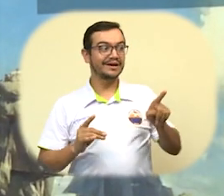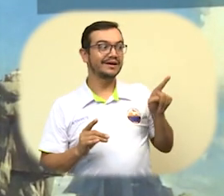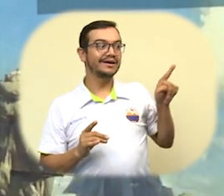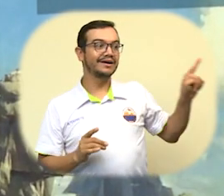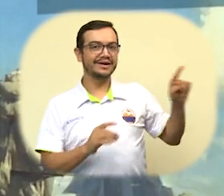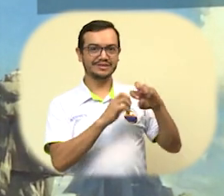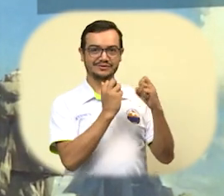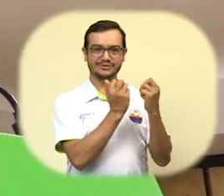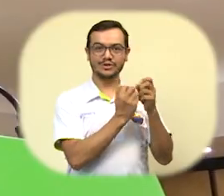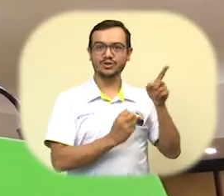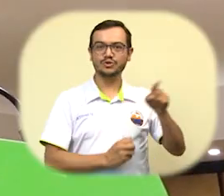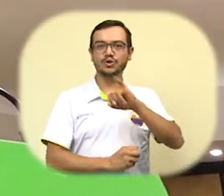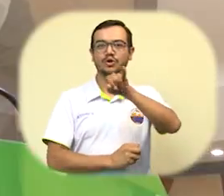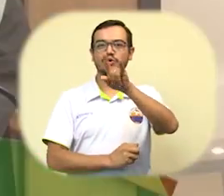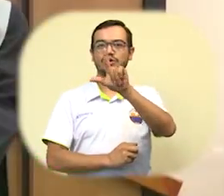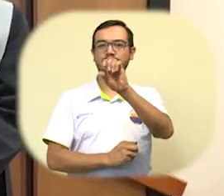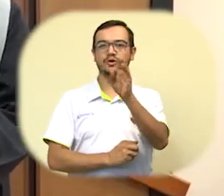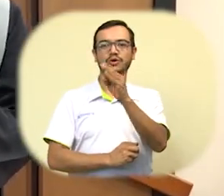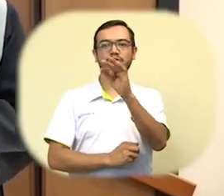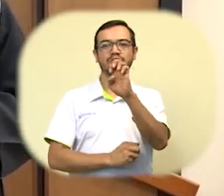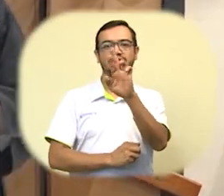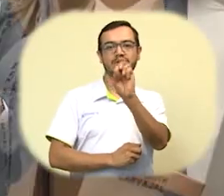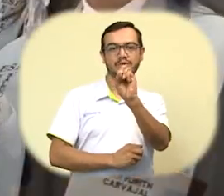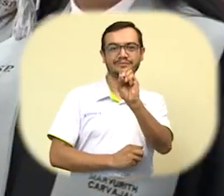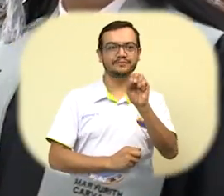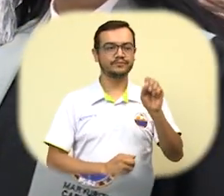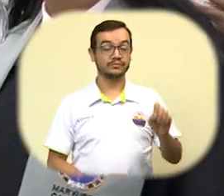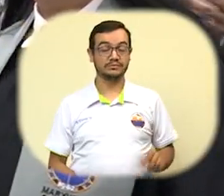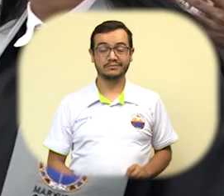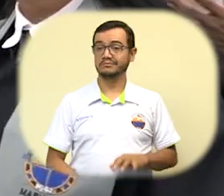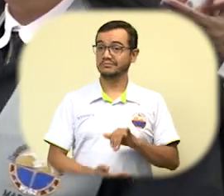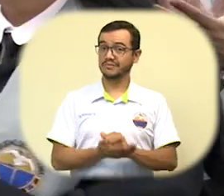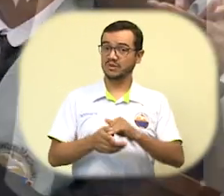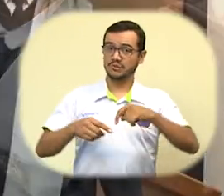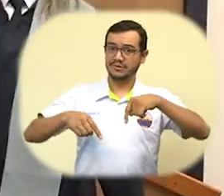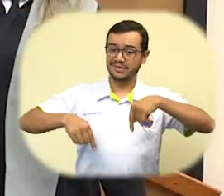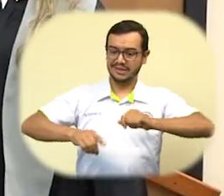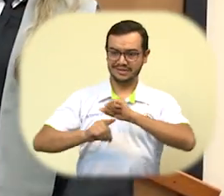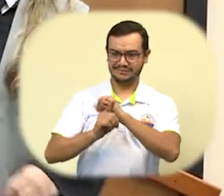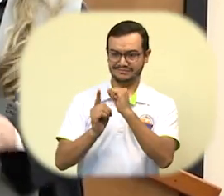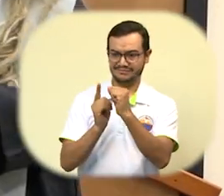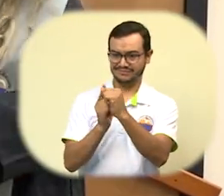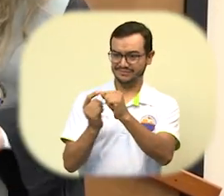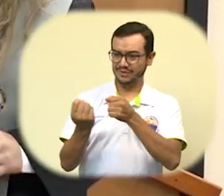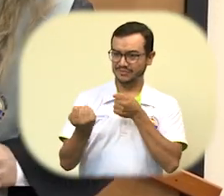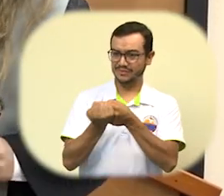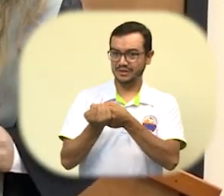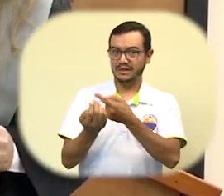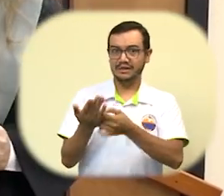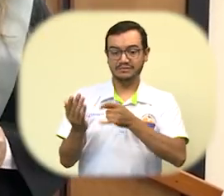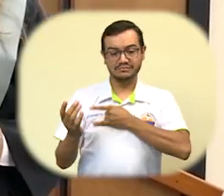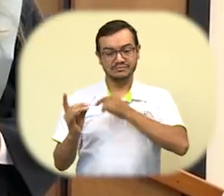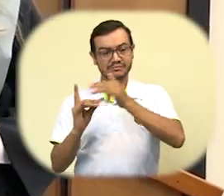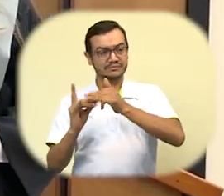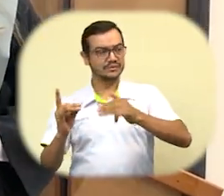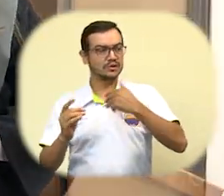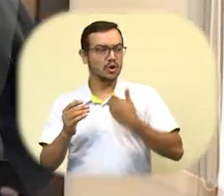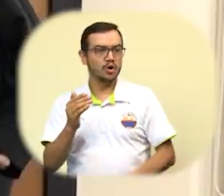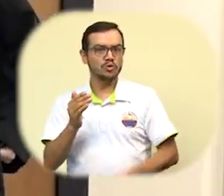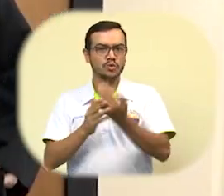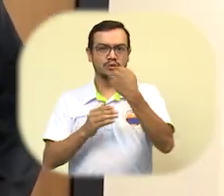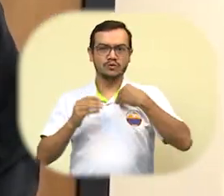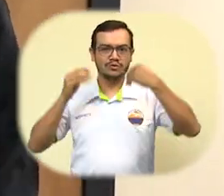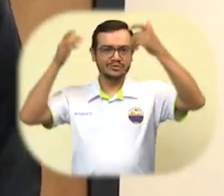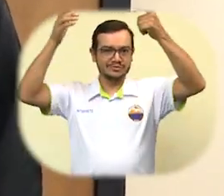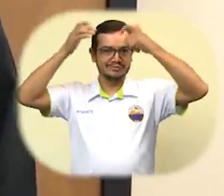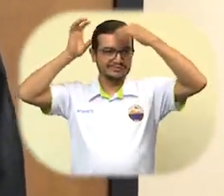de Estudios Superiores. Reafirmando su compromiso institucional con la sociedad, la Universidad del Magdalena llevó a cabo una nueva ceremonia